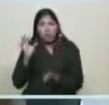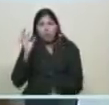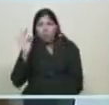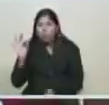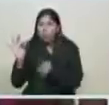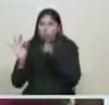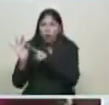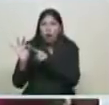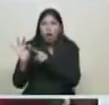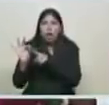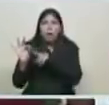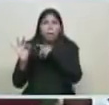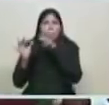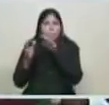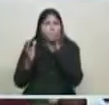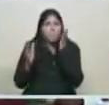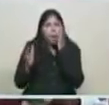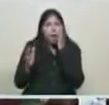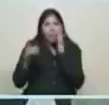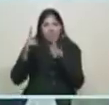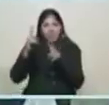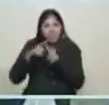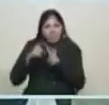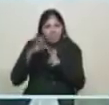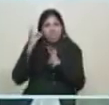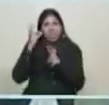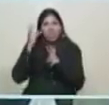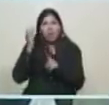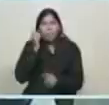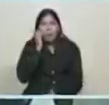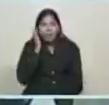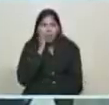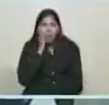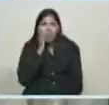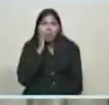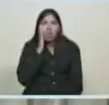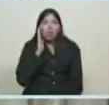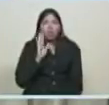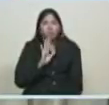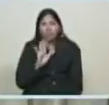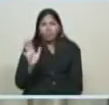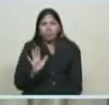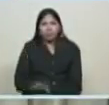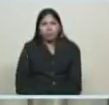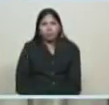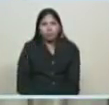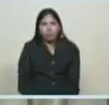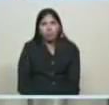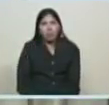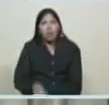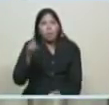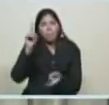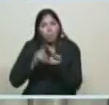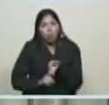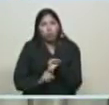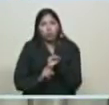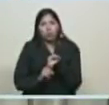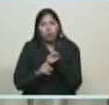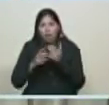madre abuela tía madrina comadre esposa